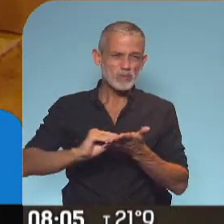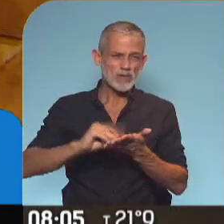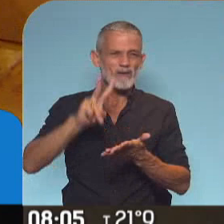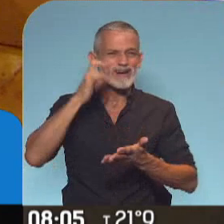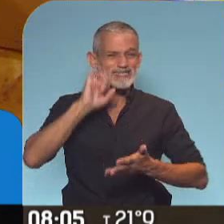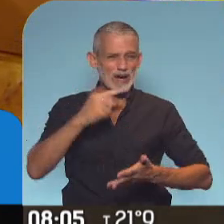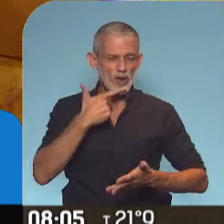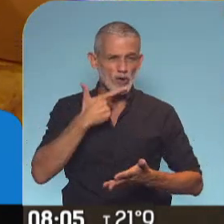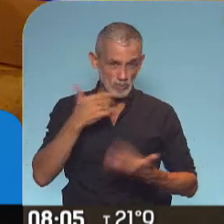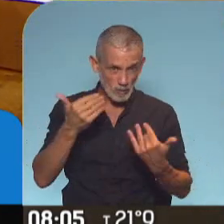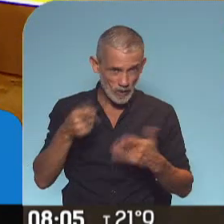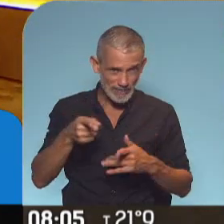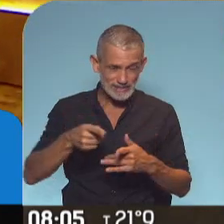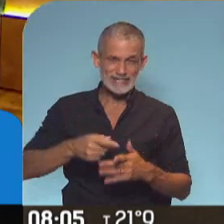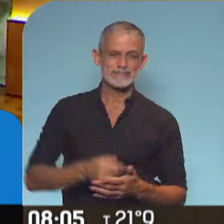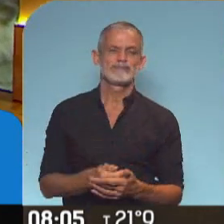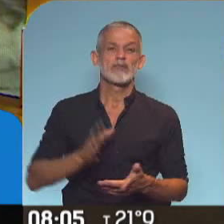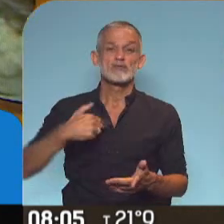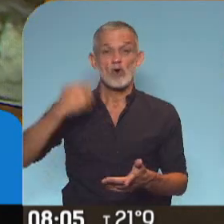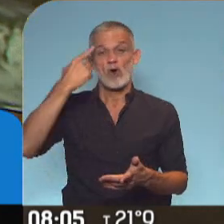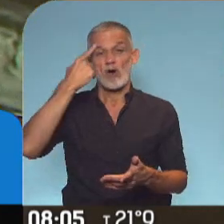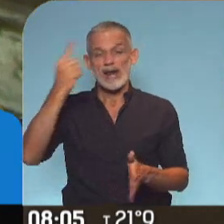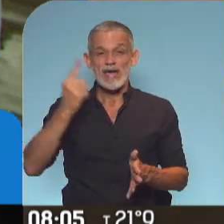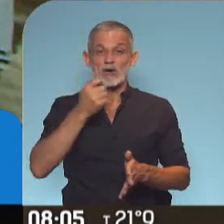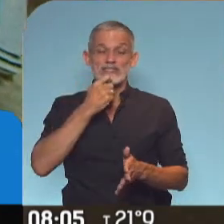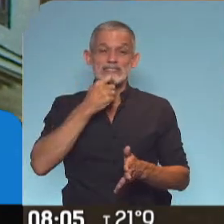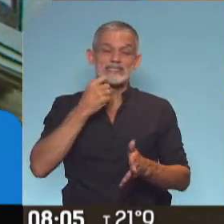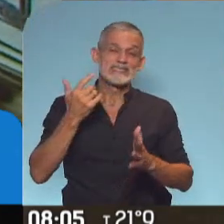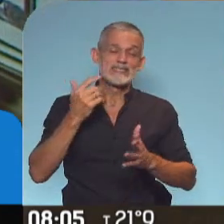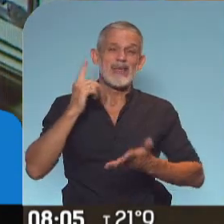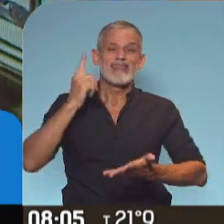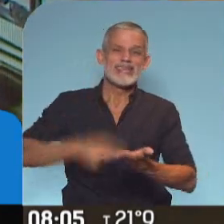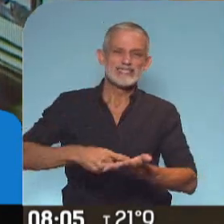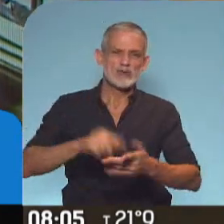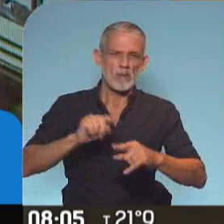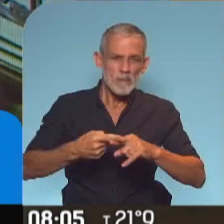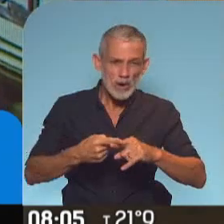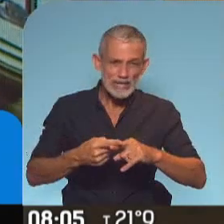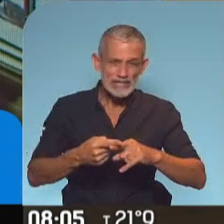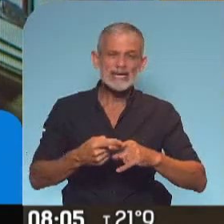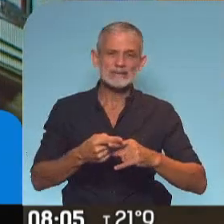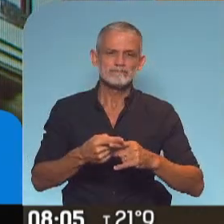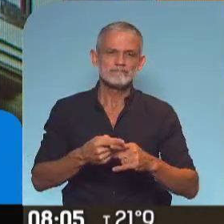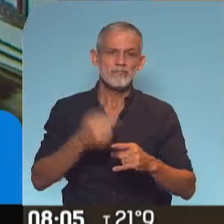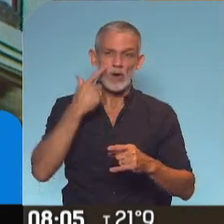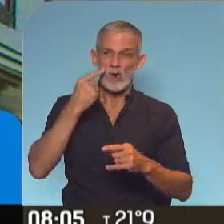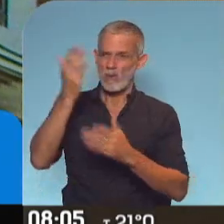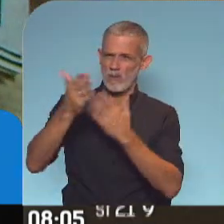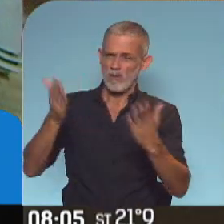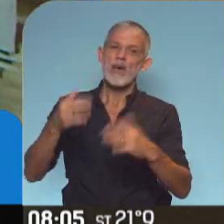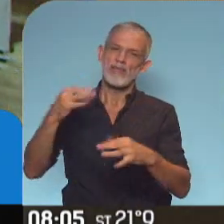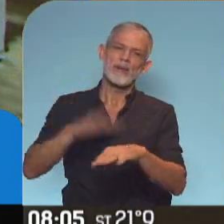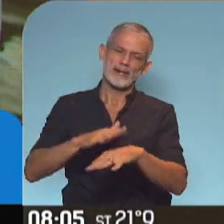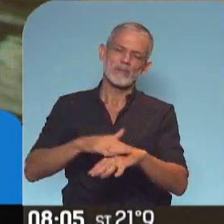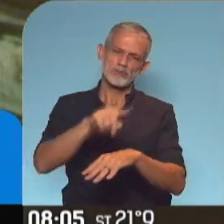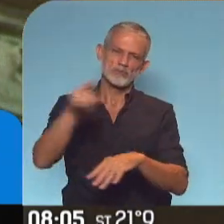podría llegar a avanzar o cómo lo ves? Bueno, yo creo que si hubiera decisión política, estos señores deberían ser responsables.